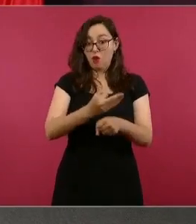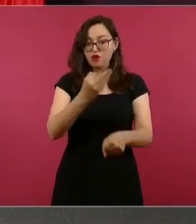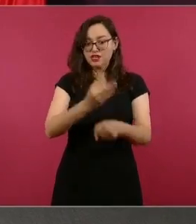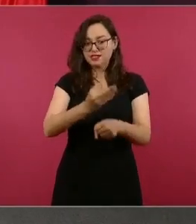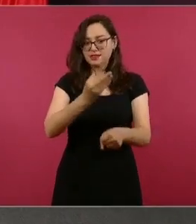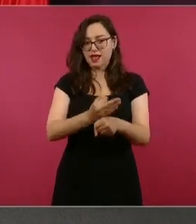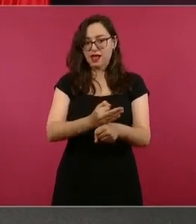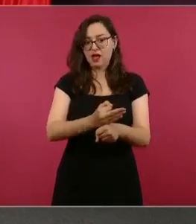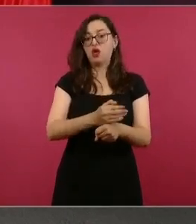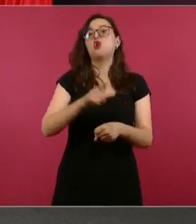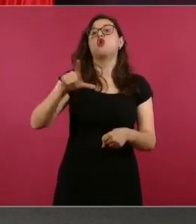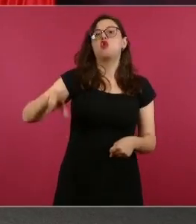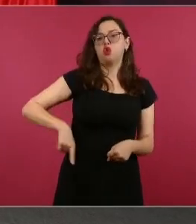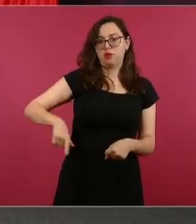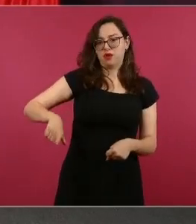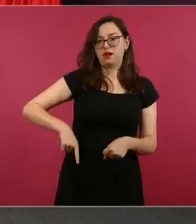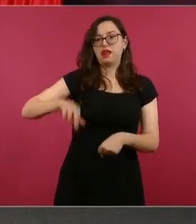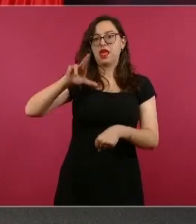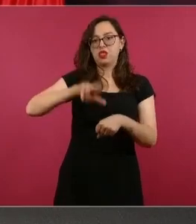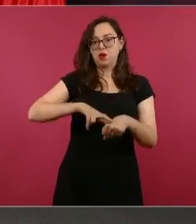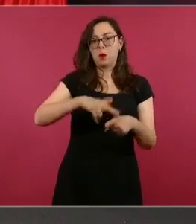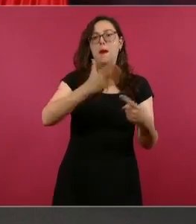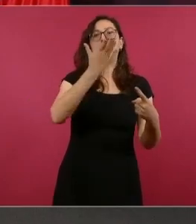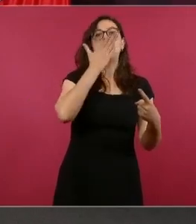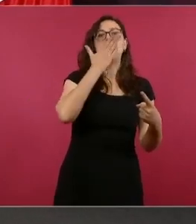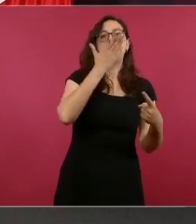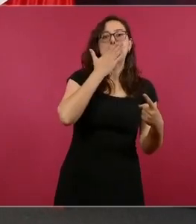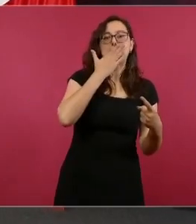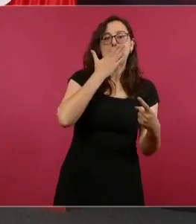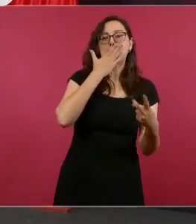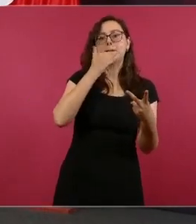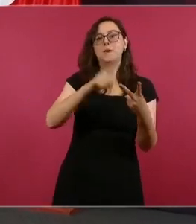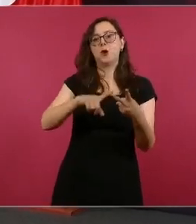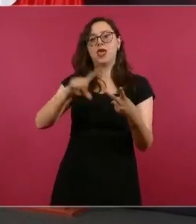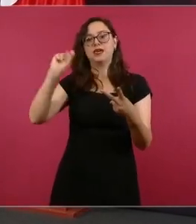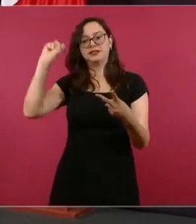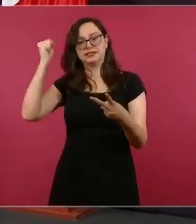buenos. El de Tamaulipas,